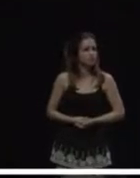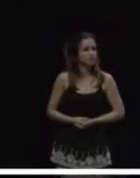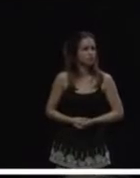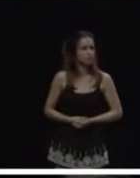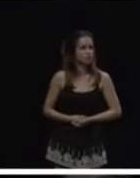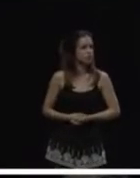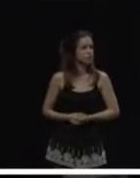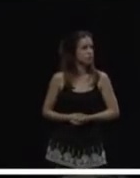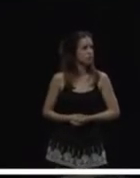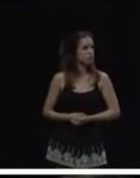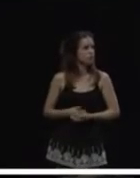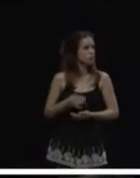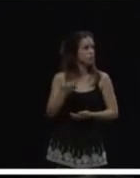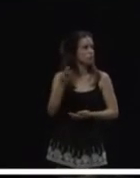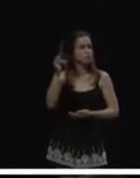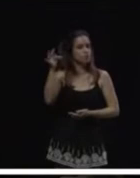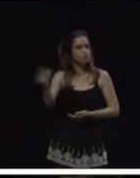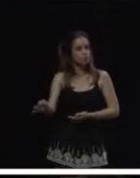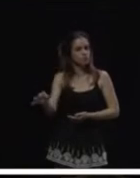Y paso